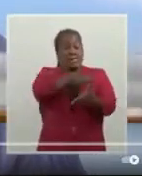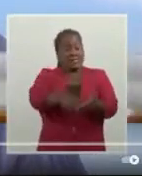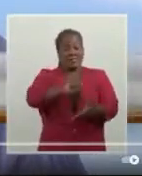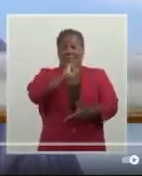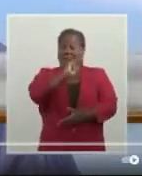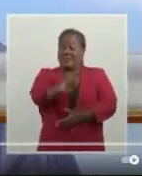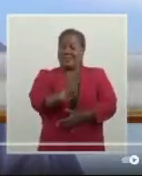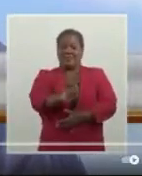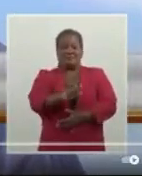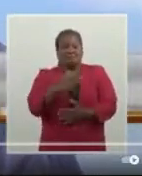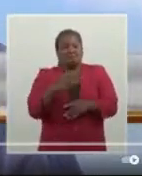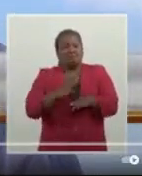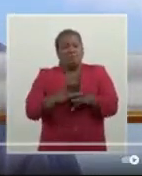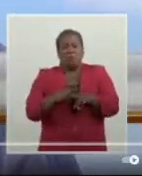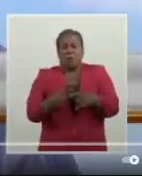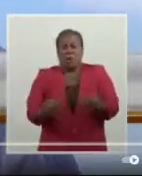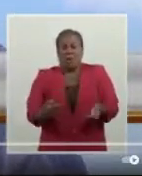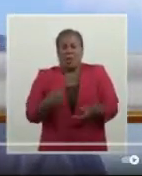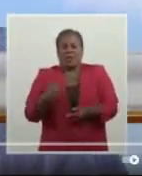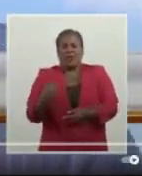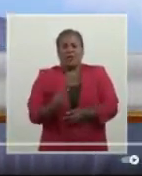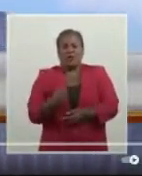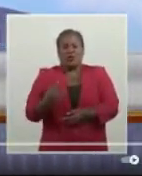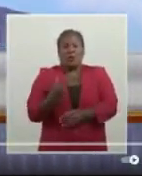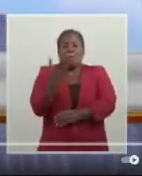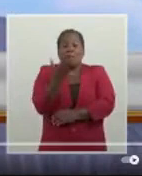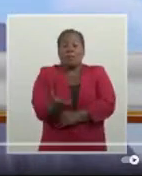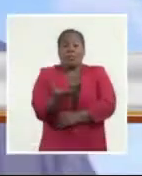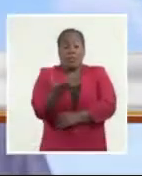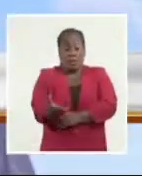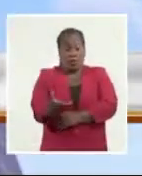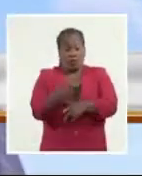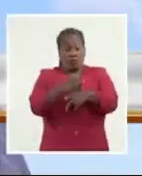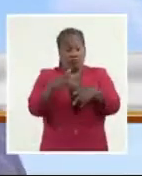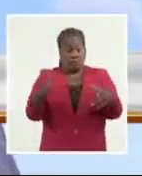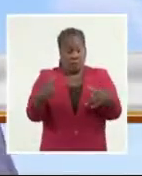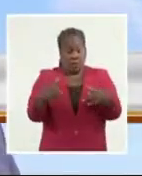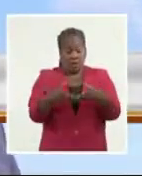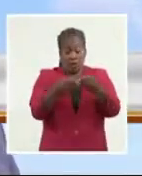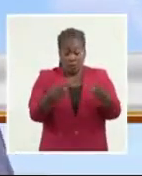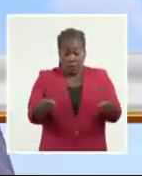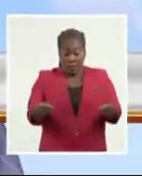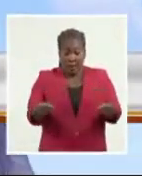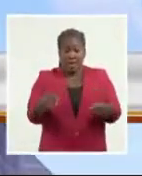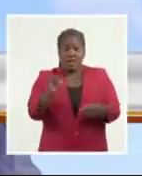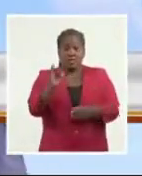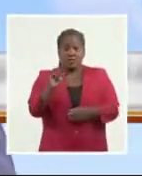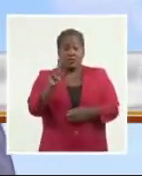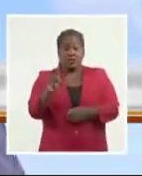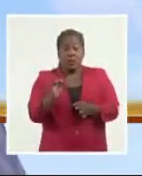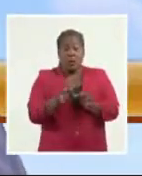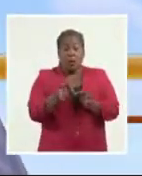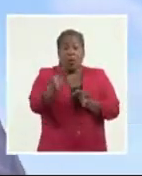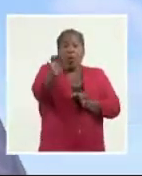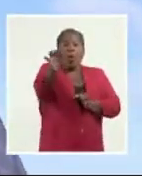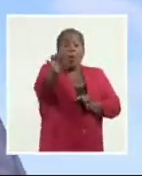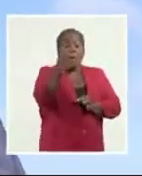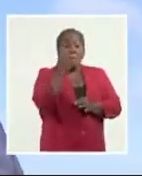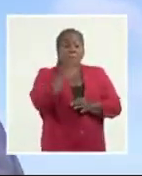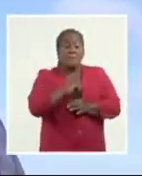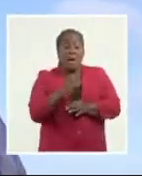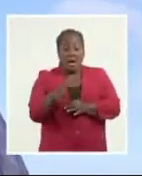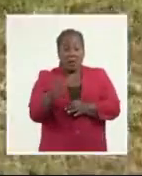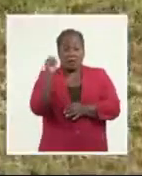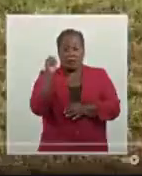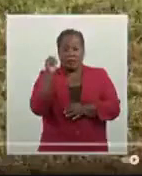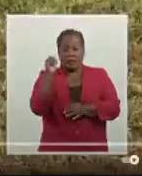nosotros estábamos solicitando un incremento de área de alrededor de 61 hectáreas que la terminamos en los días